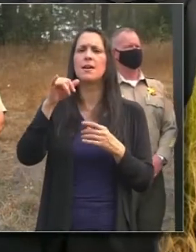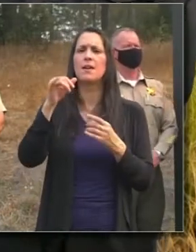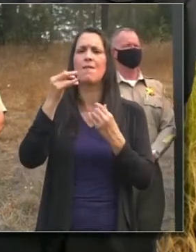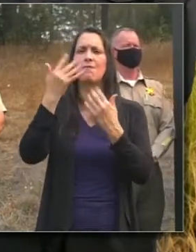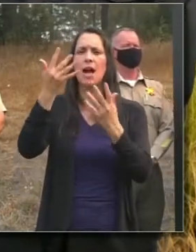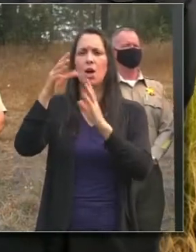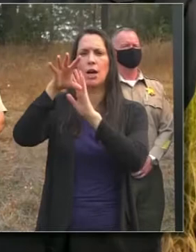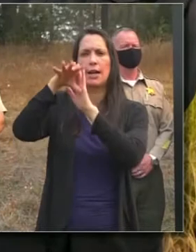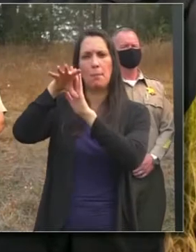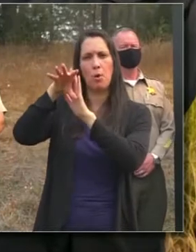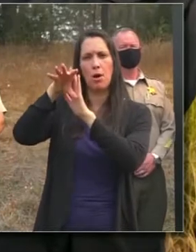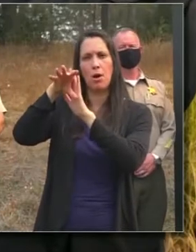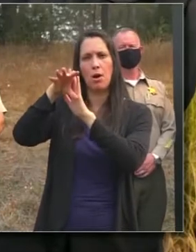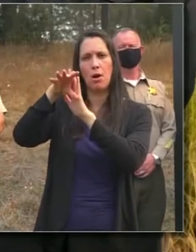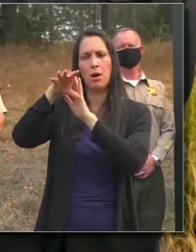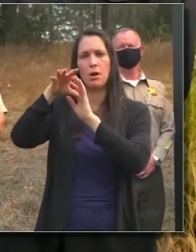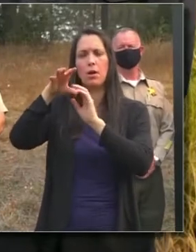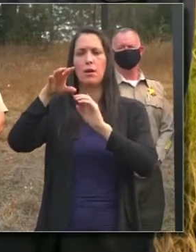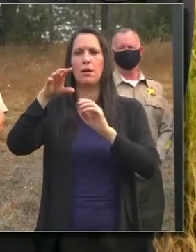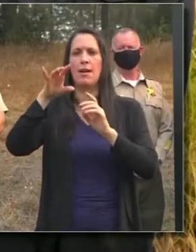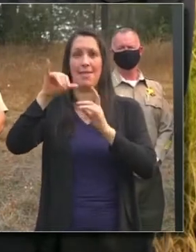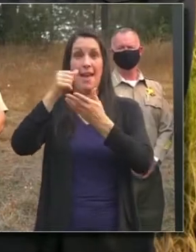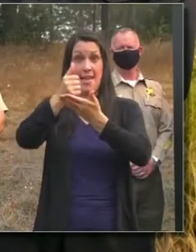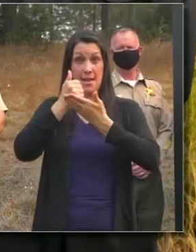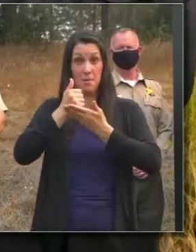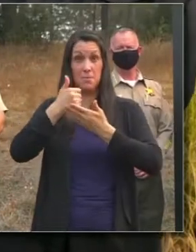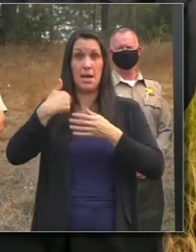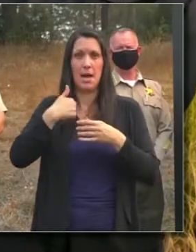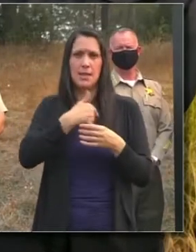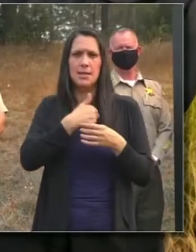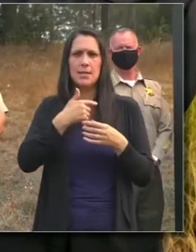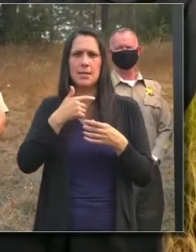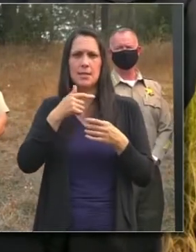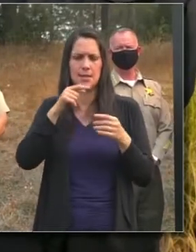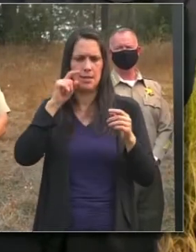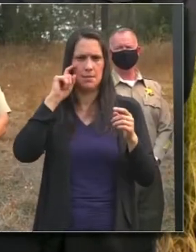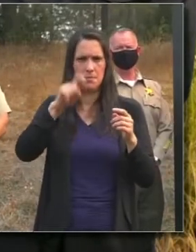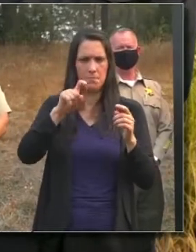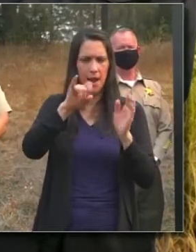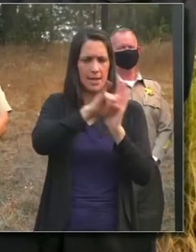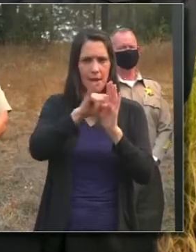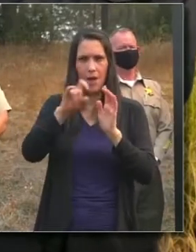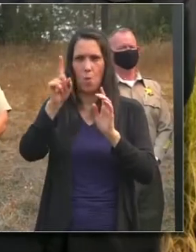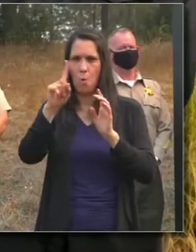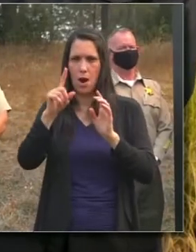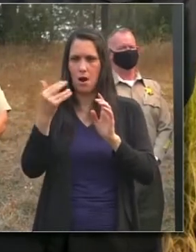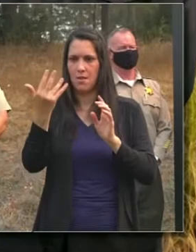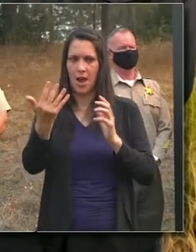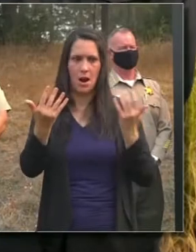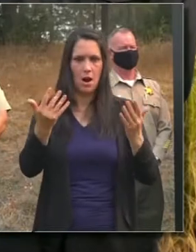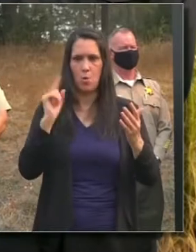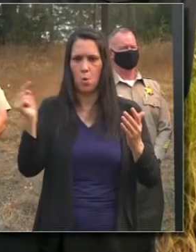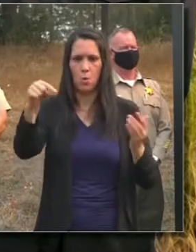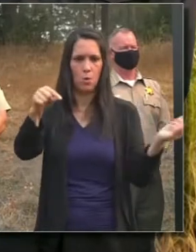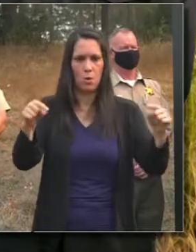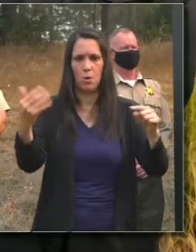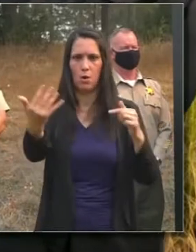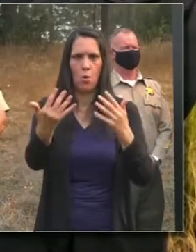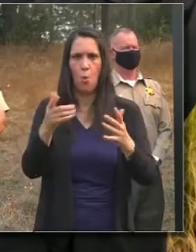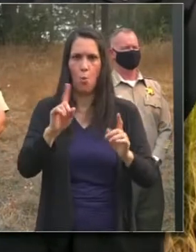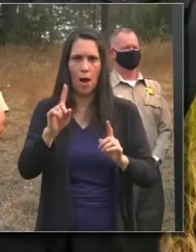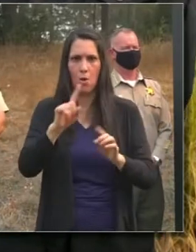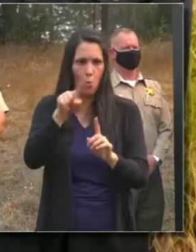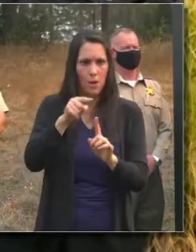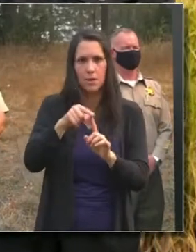importante utilizamos las cámaras anti incendio nos ayudaron a ir notificar hacia dónde se dirigían las cosas